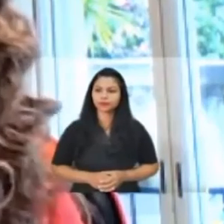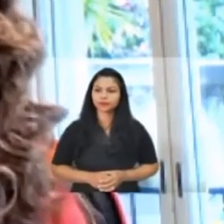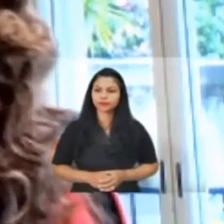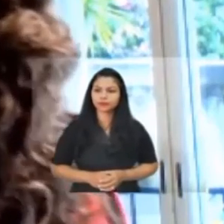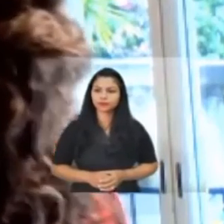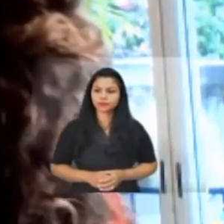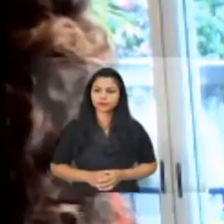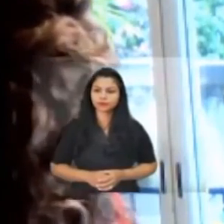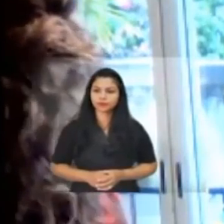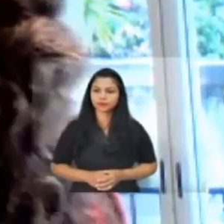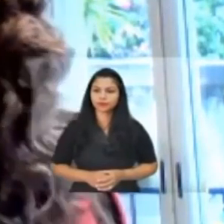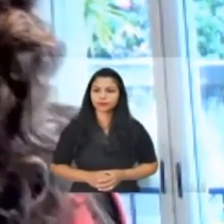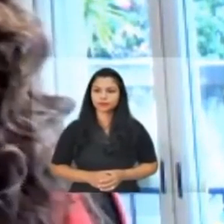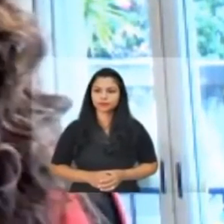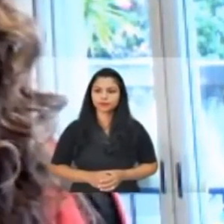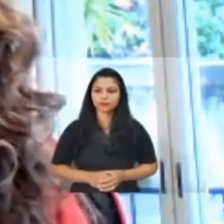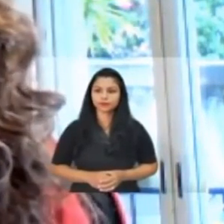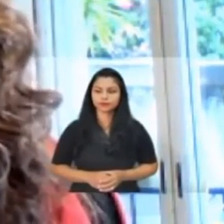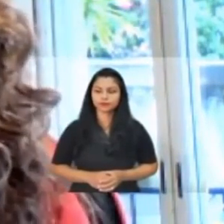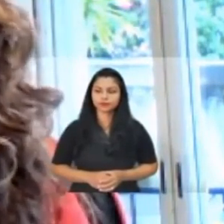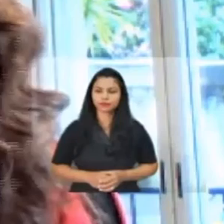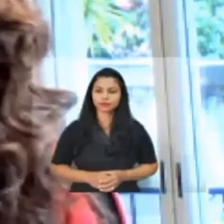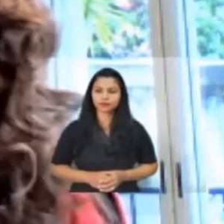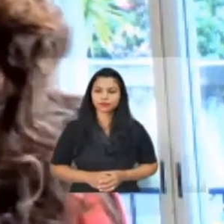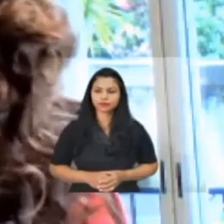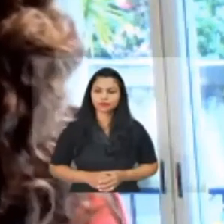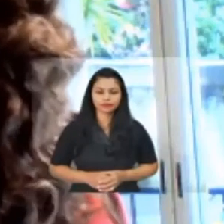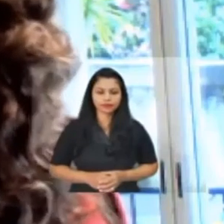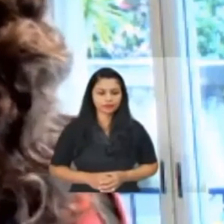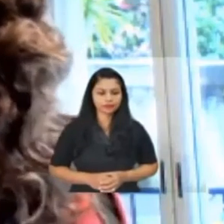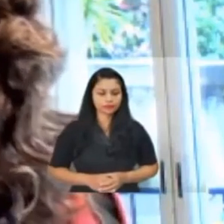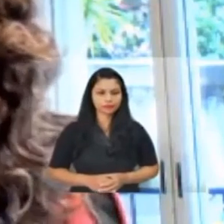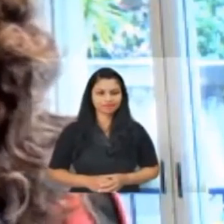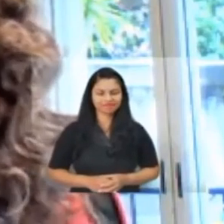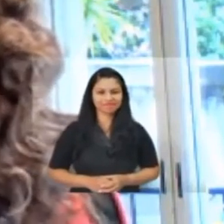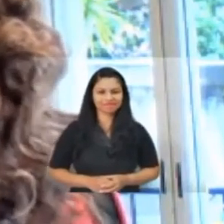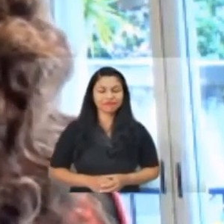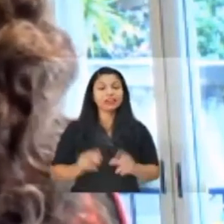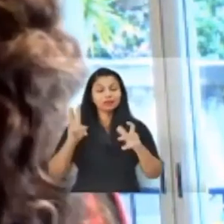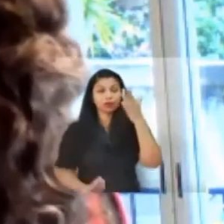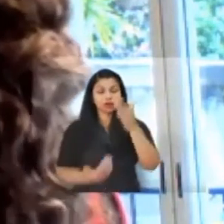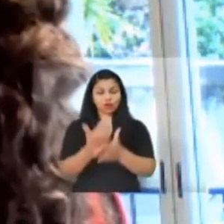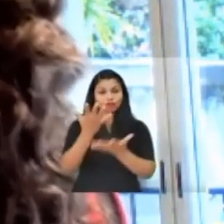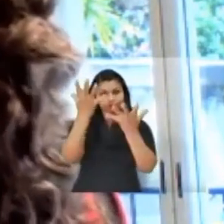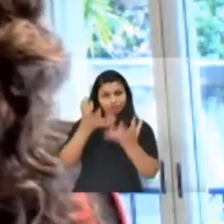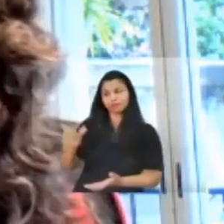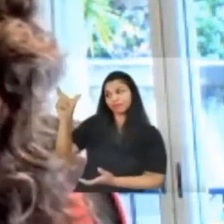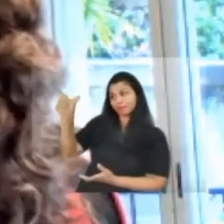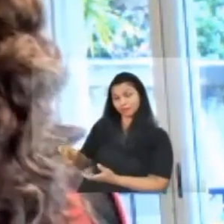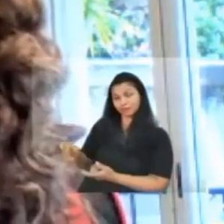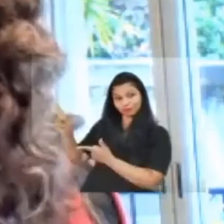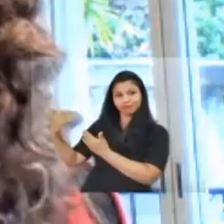Vamos a avanzar con el siguiente orador, que es un servicio muy, muy novedoso. Para eso quiero presentar a Chris Ivory, es el Chief